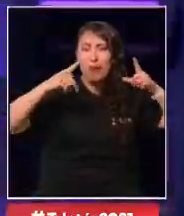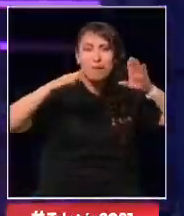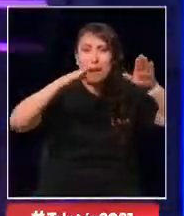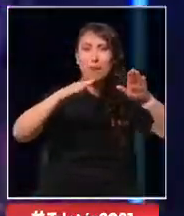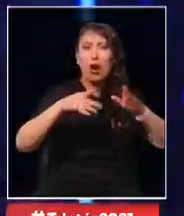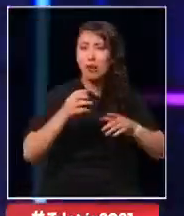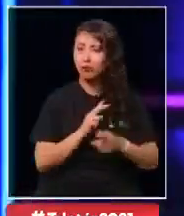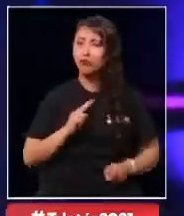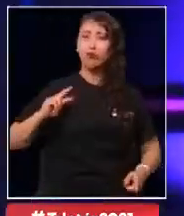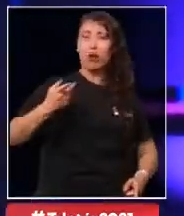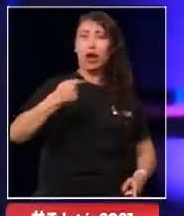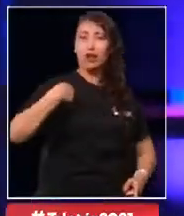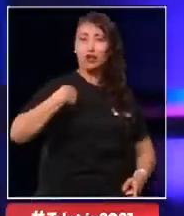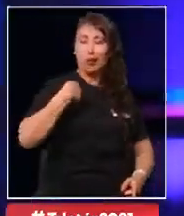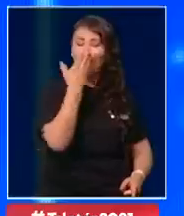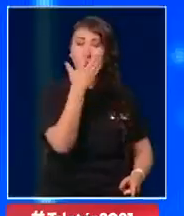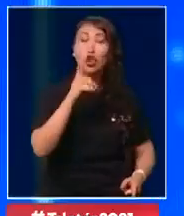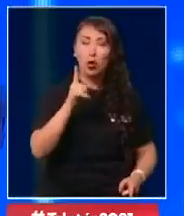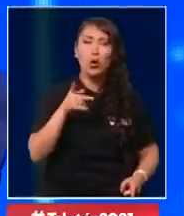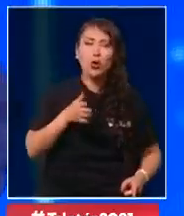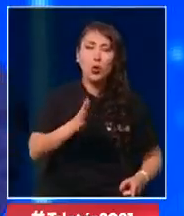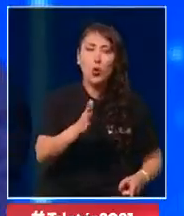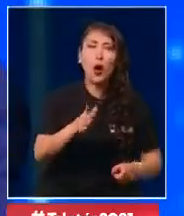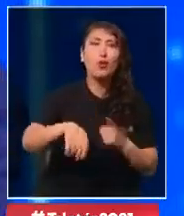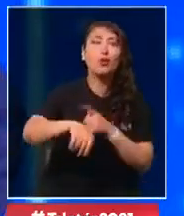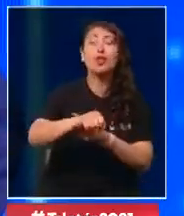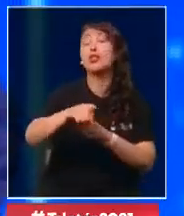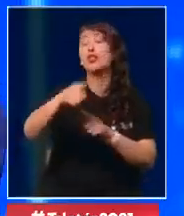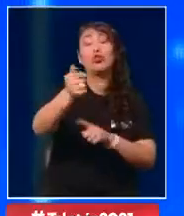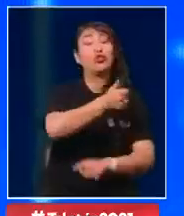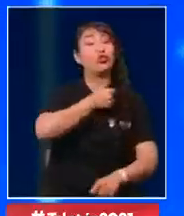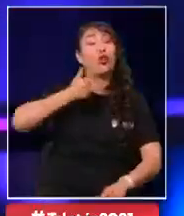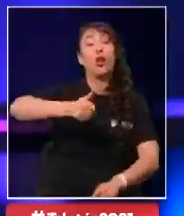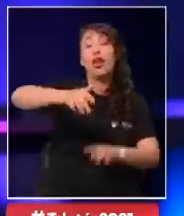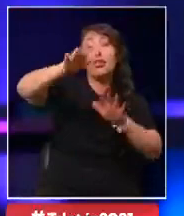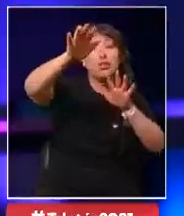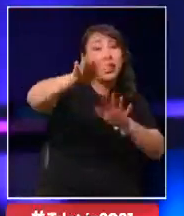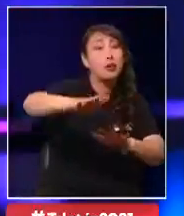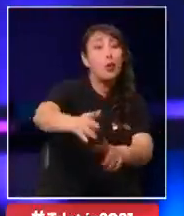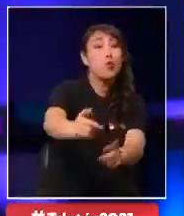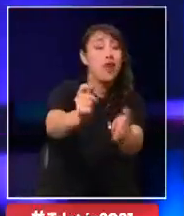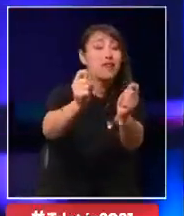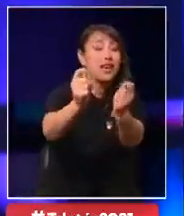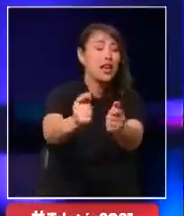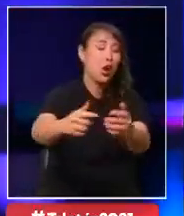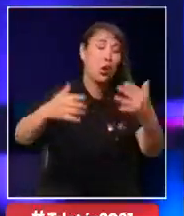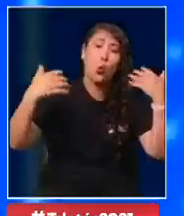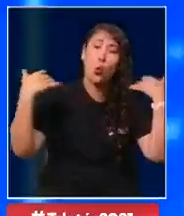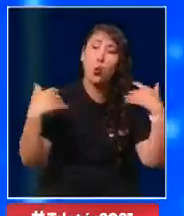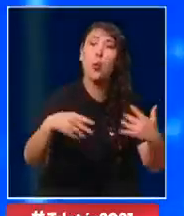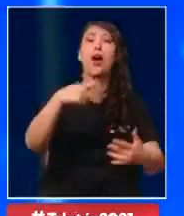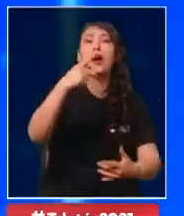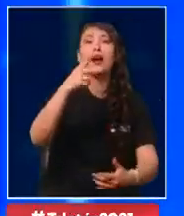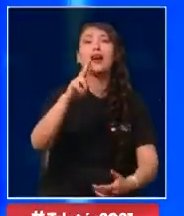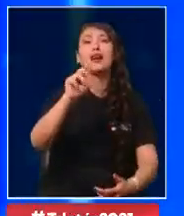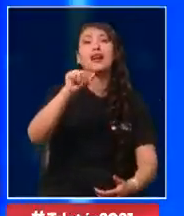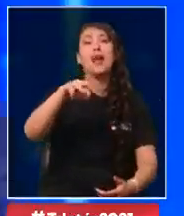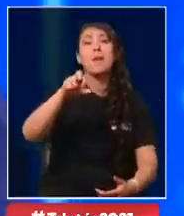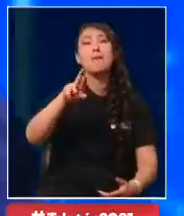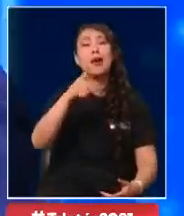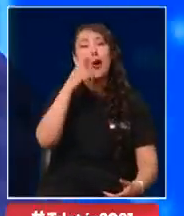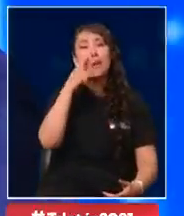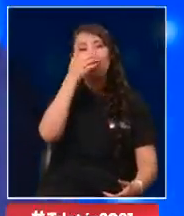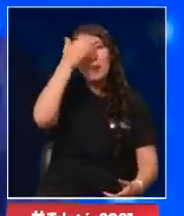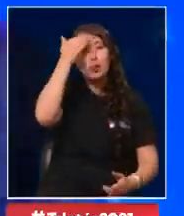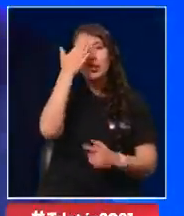estimo, lo admiro. Lo admiramos todos. ¡Gran talento! ¡Estefan Kramer! Muy